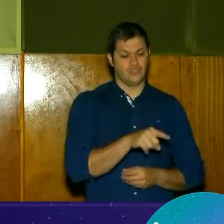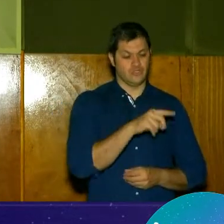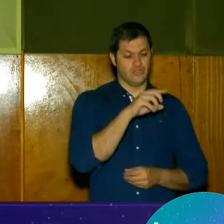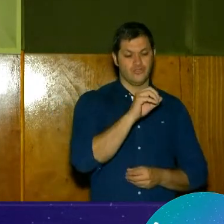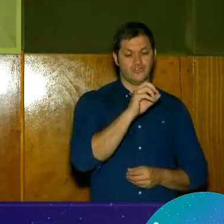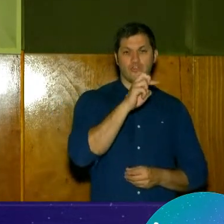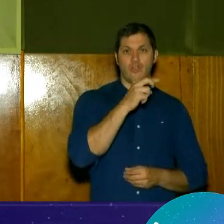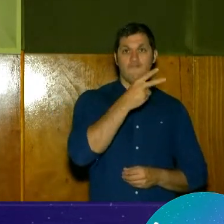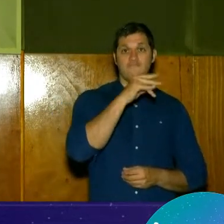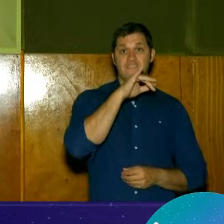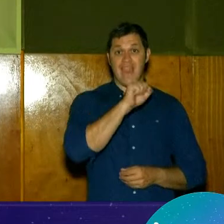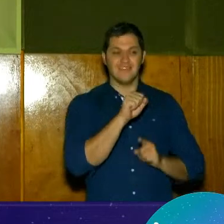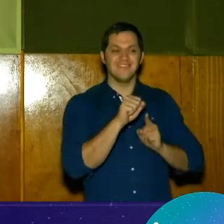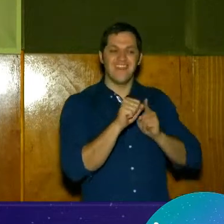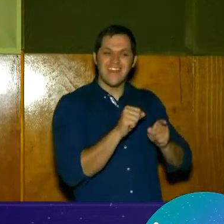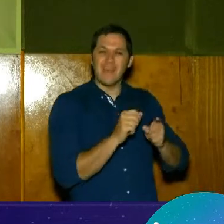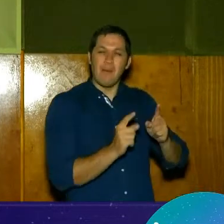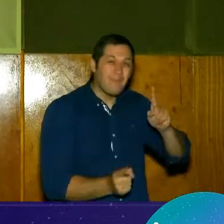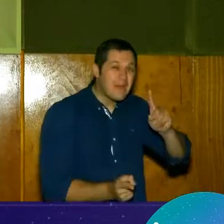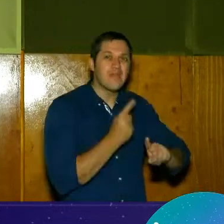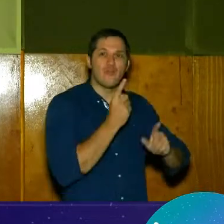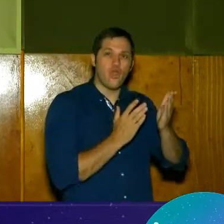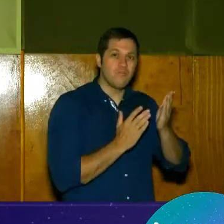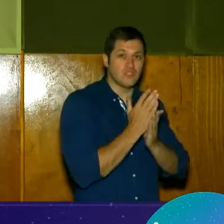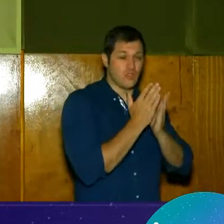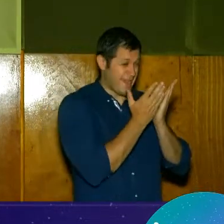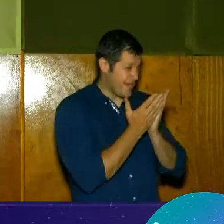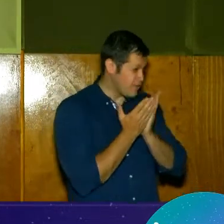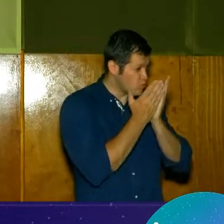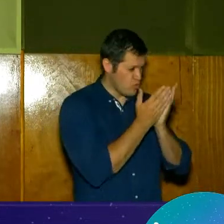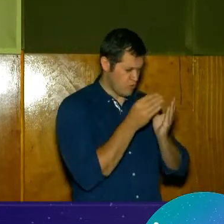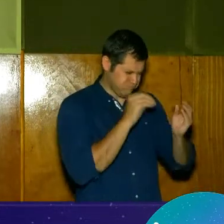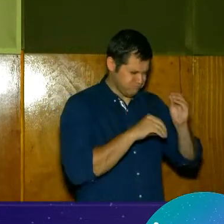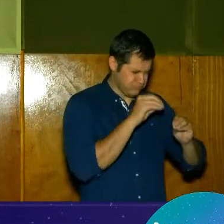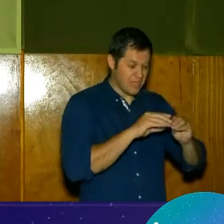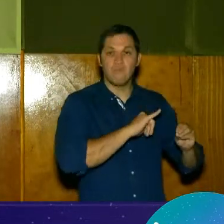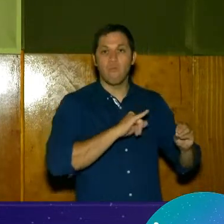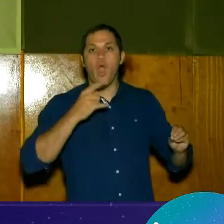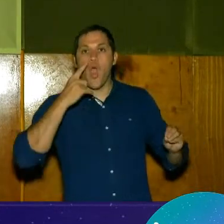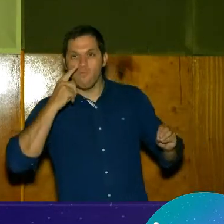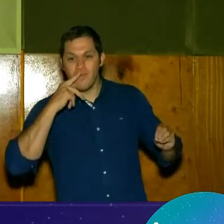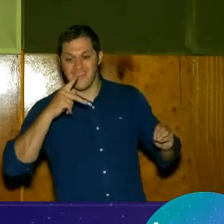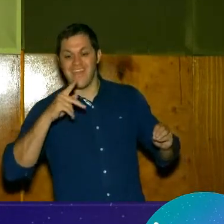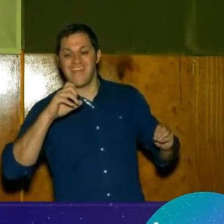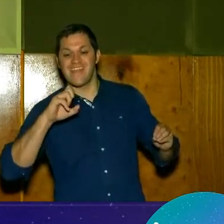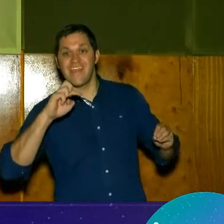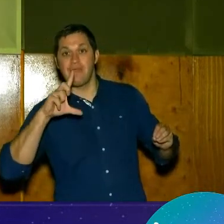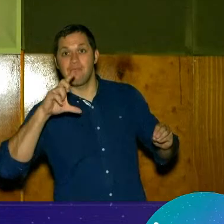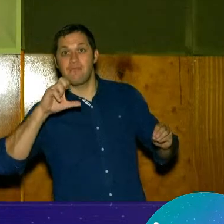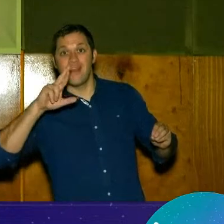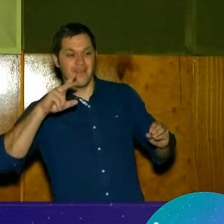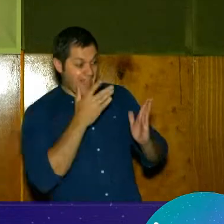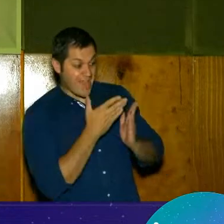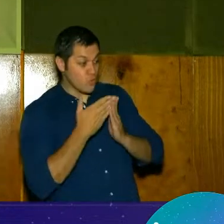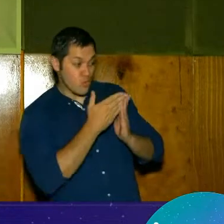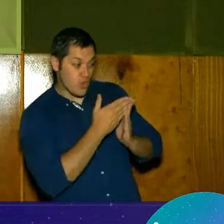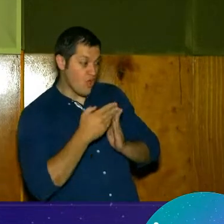sobre todo para la época así que ahí estaban esas dos mujeres que fueron claves para que el sofía